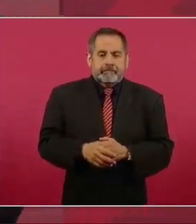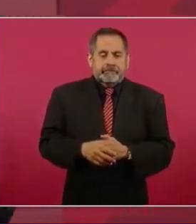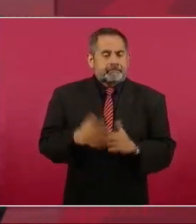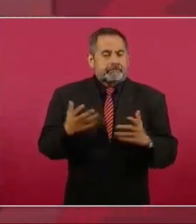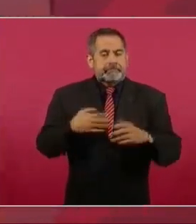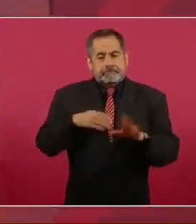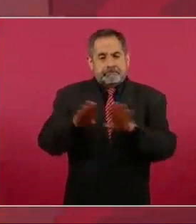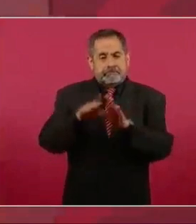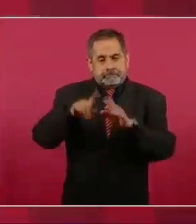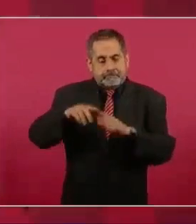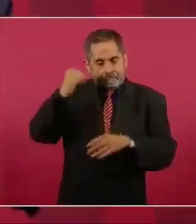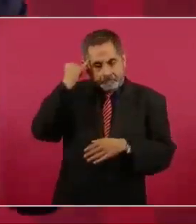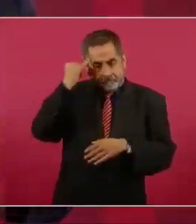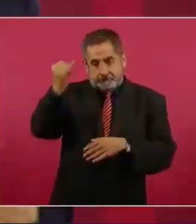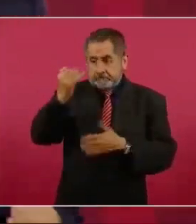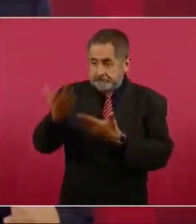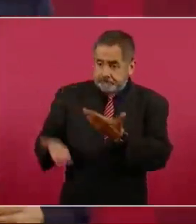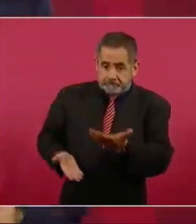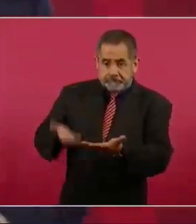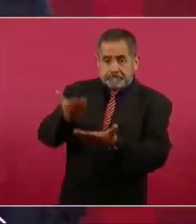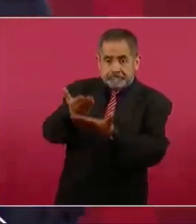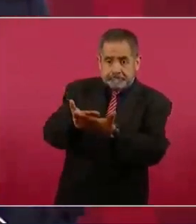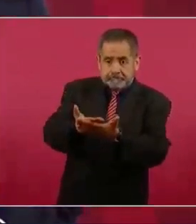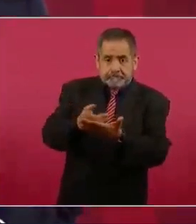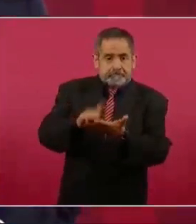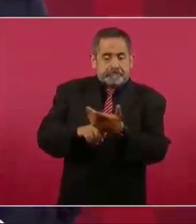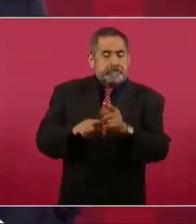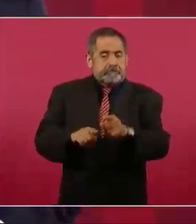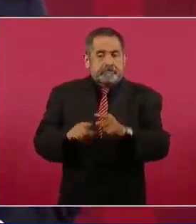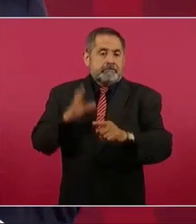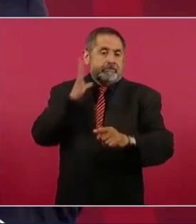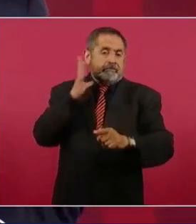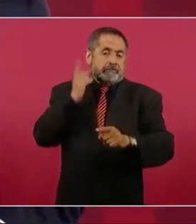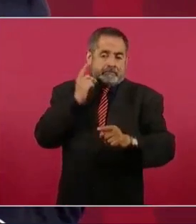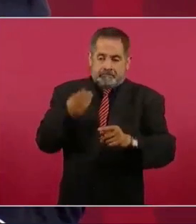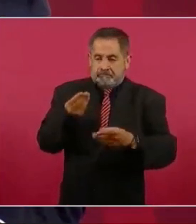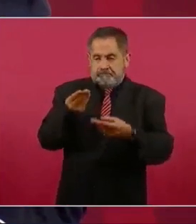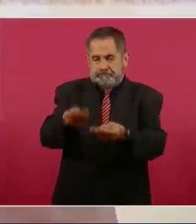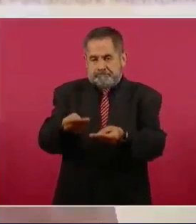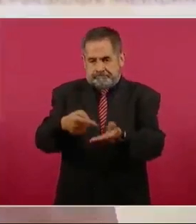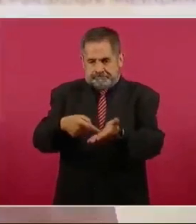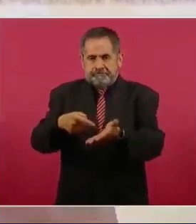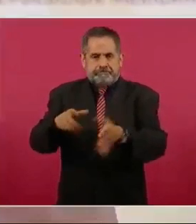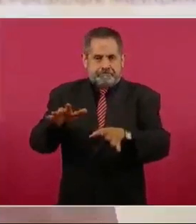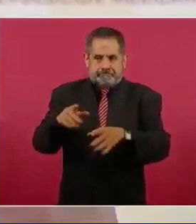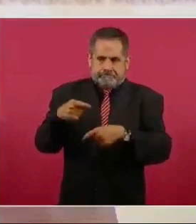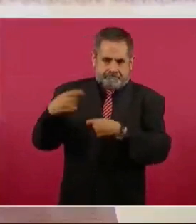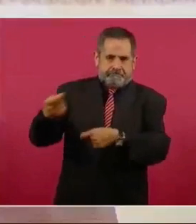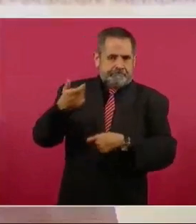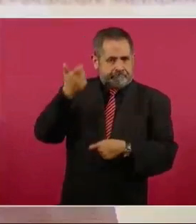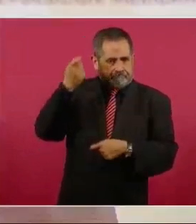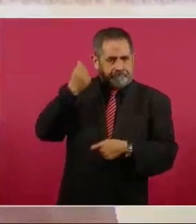se presenta la iniciativa en la Cámara de Diputados